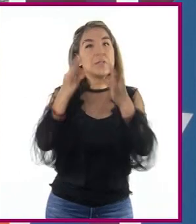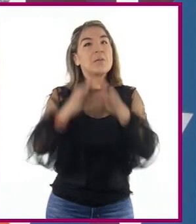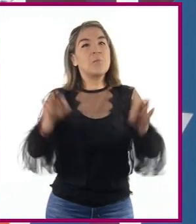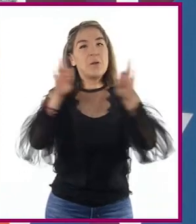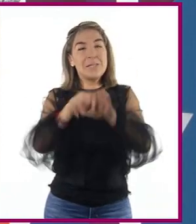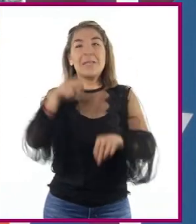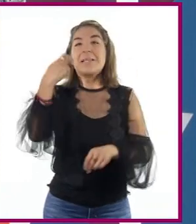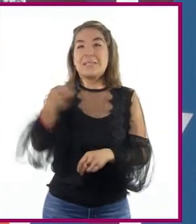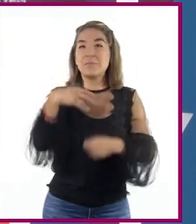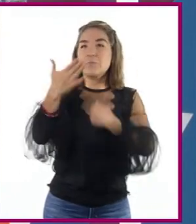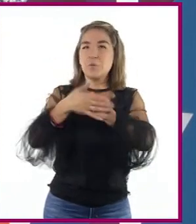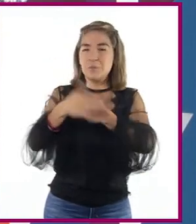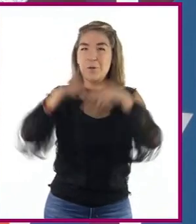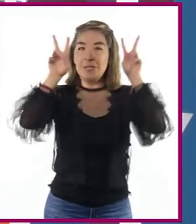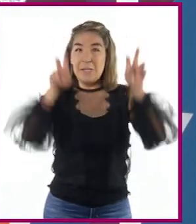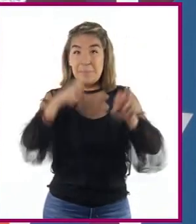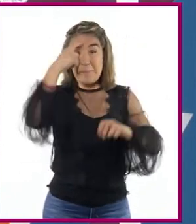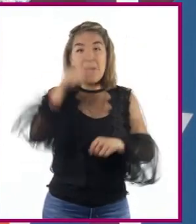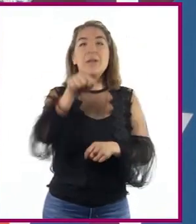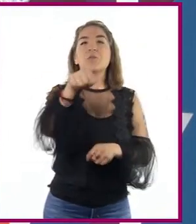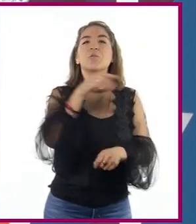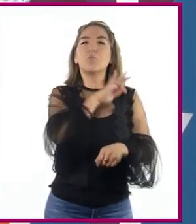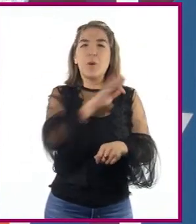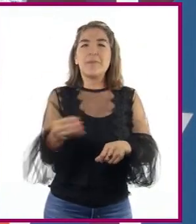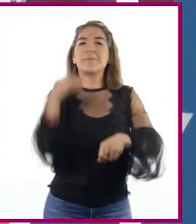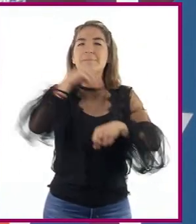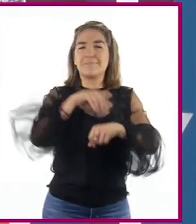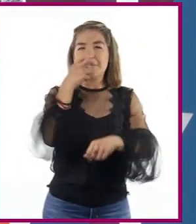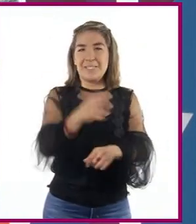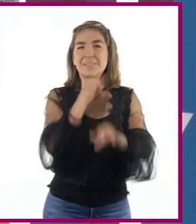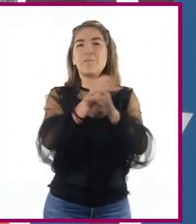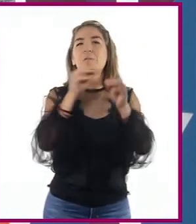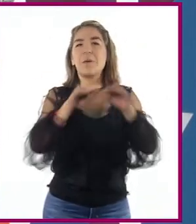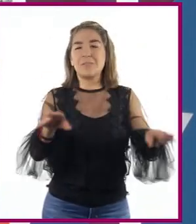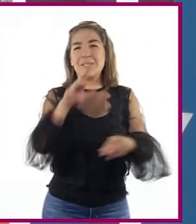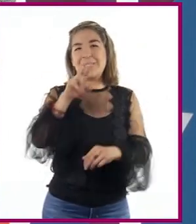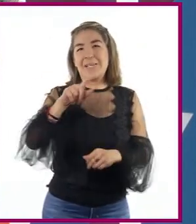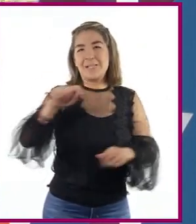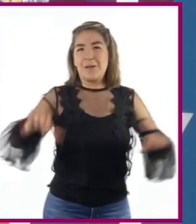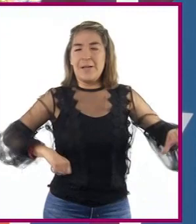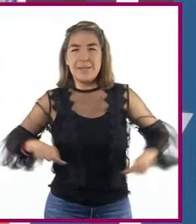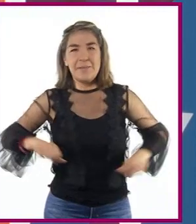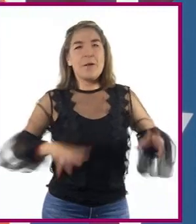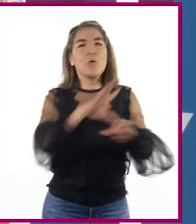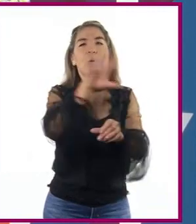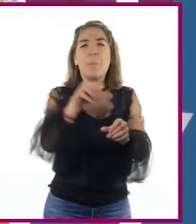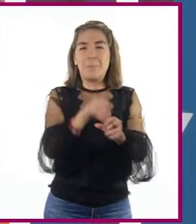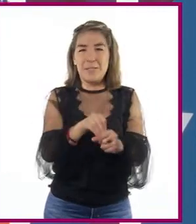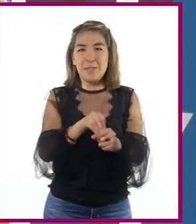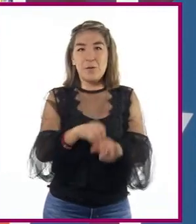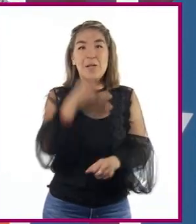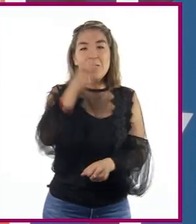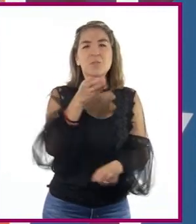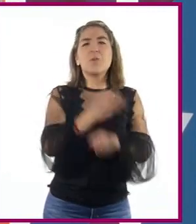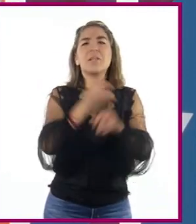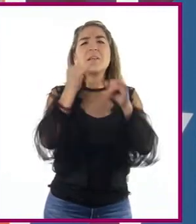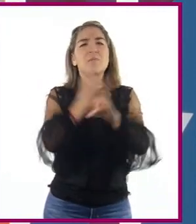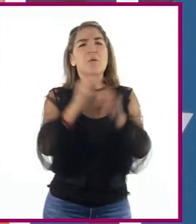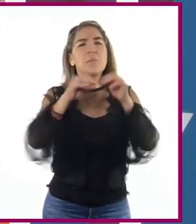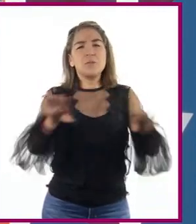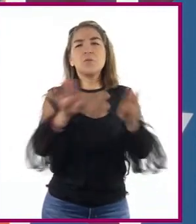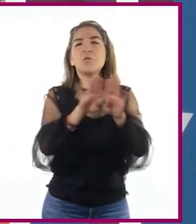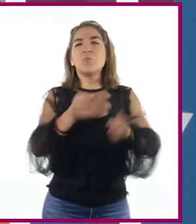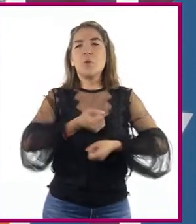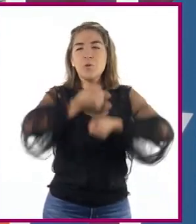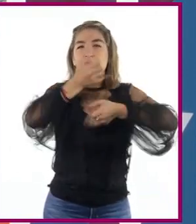tema, lo que les servirá para completar el reto. Para abundar en la información sobre la construcción